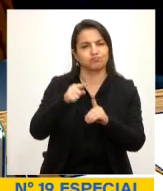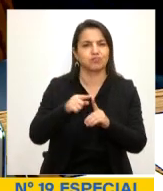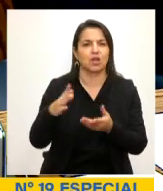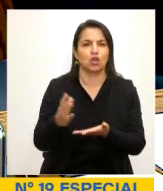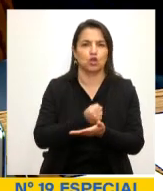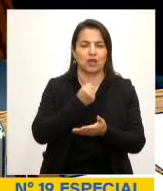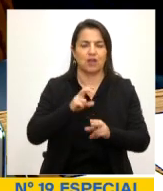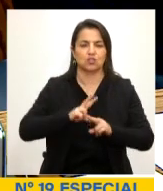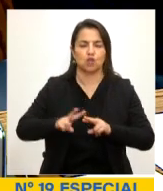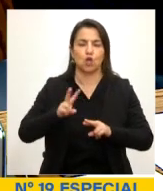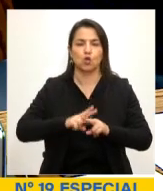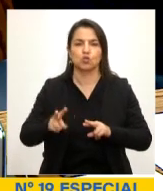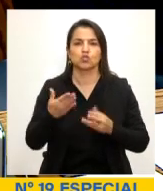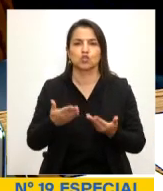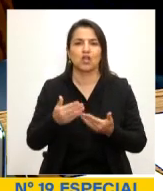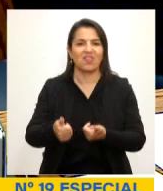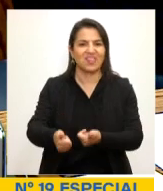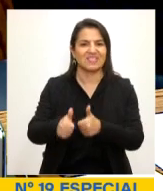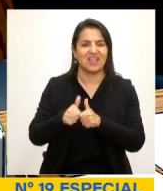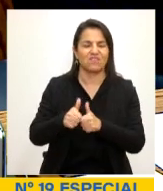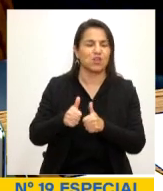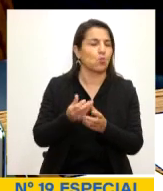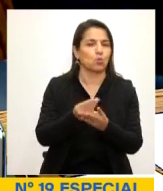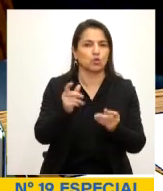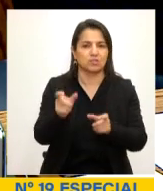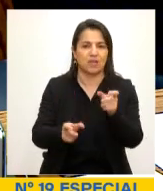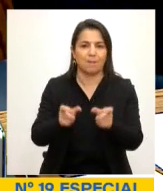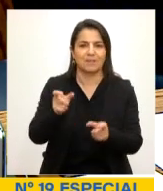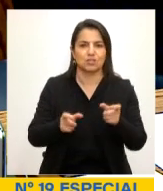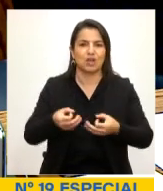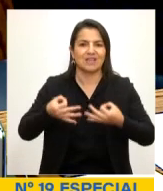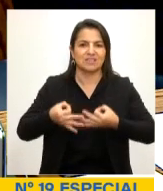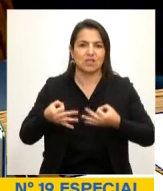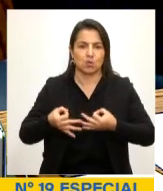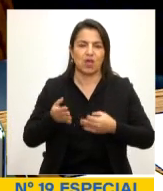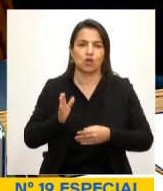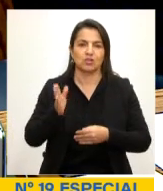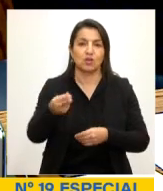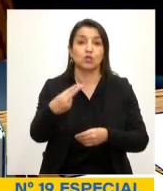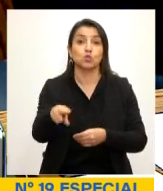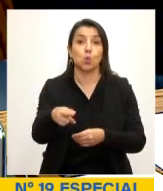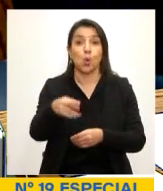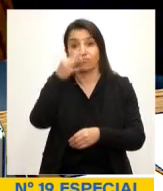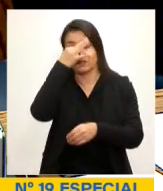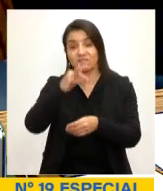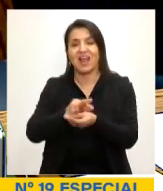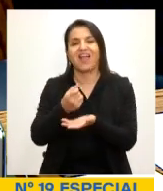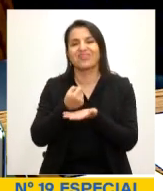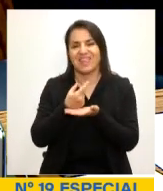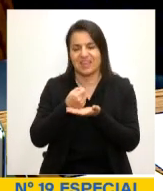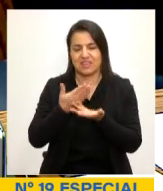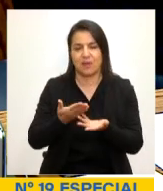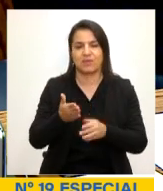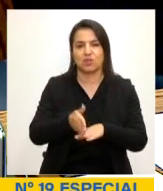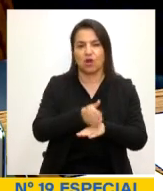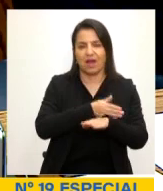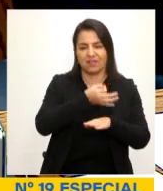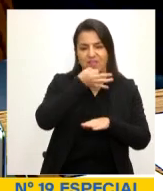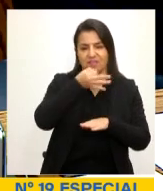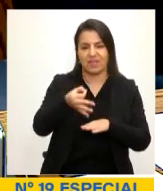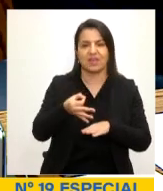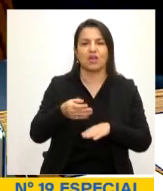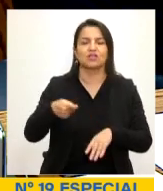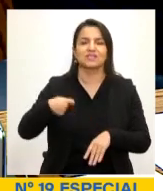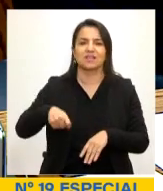personas dar certeza y continuidad de sus tratamientos lo dijimos muchas veces con el senador y vicepresidente